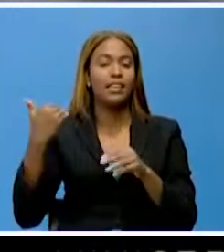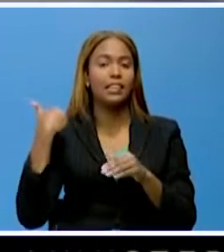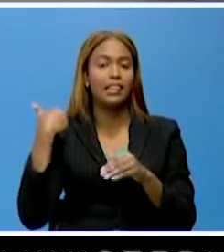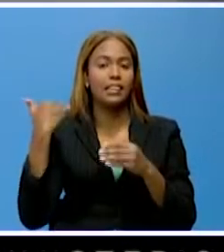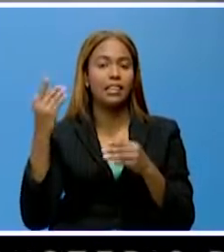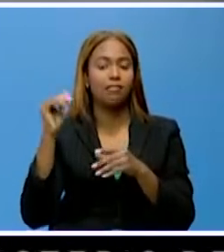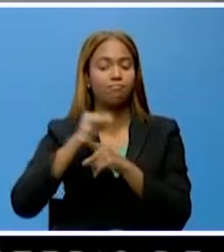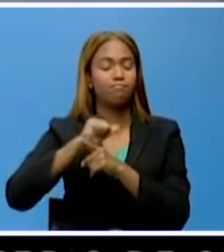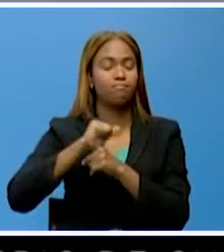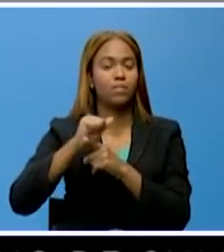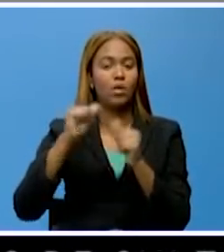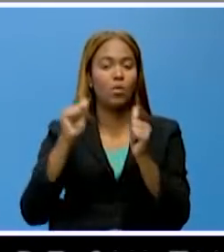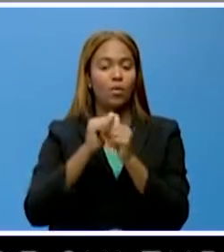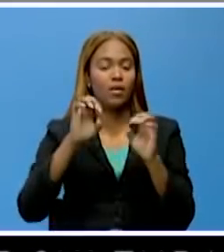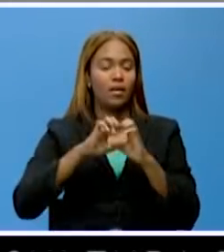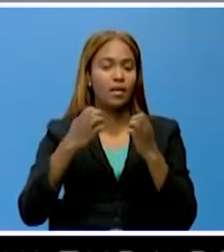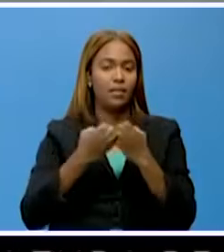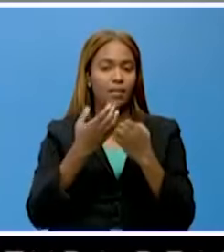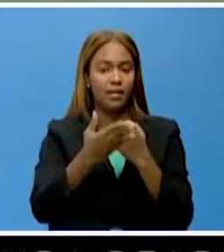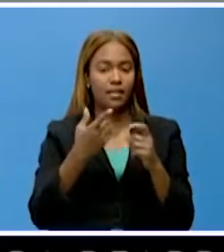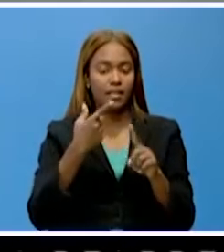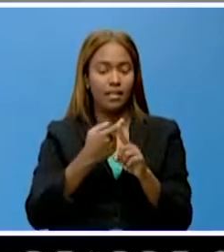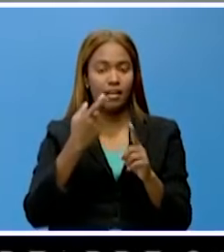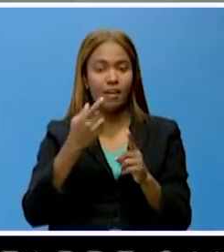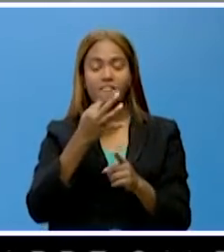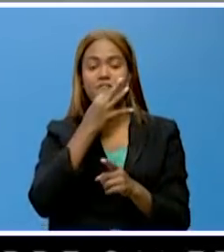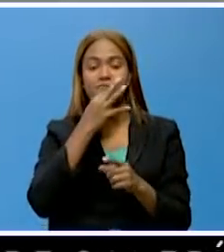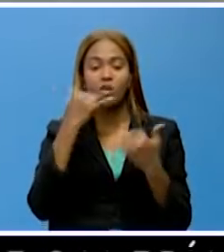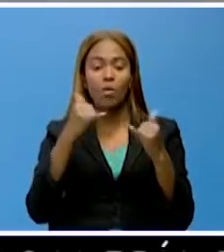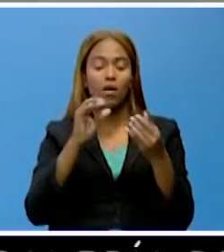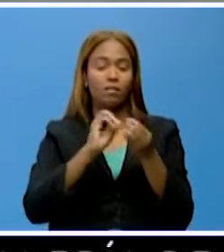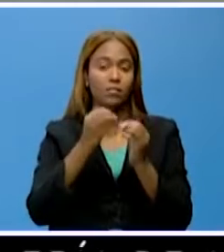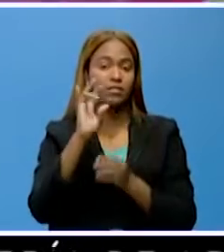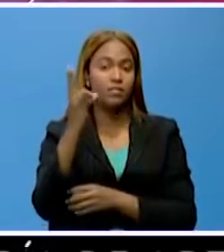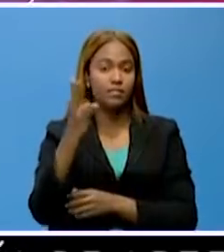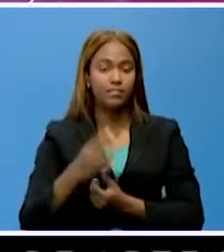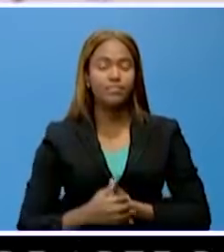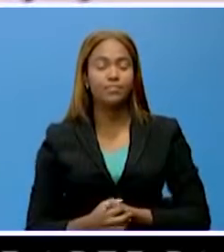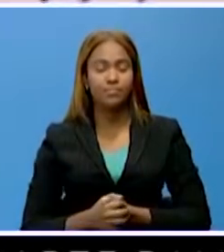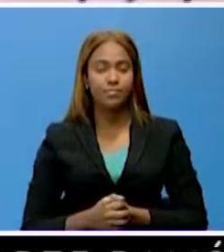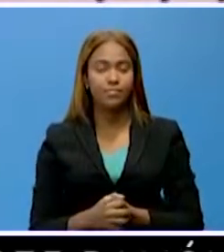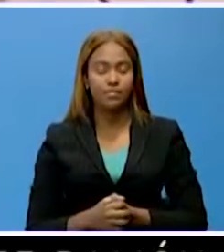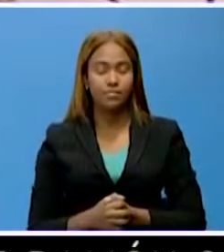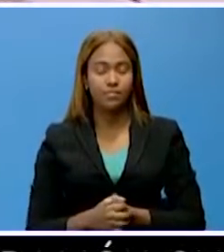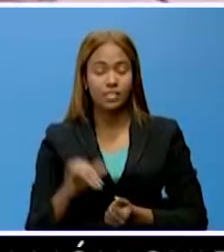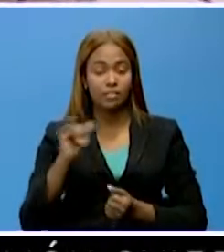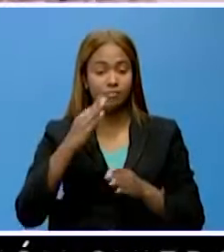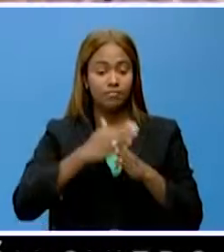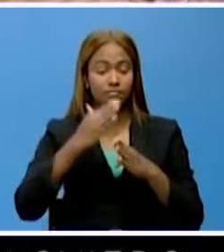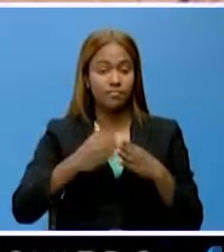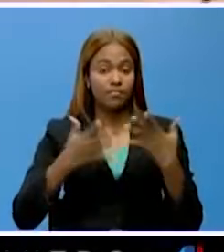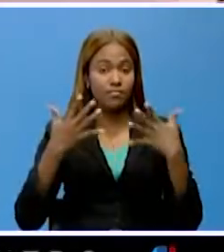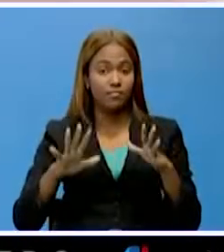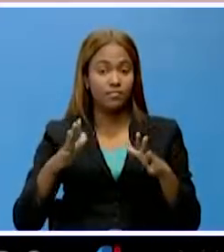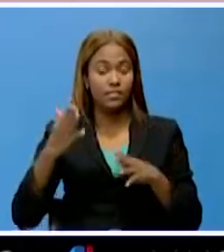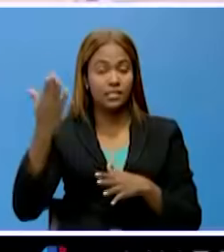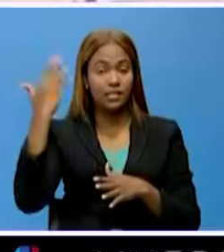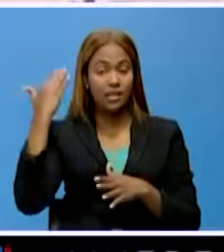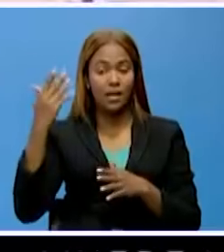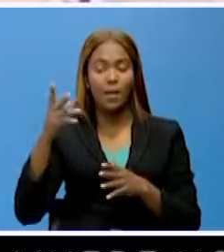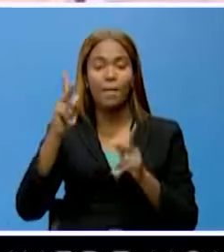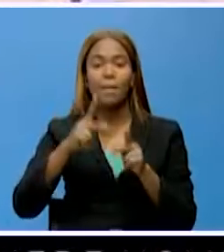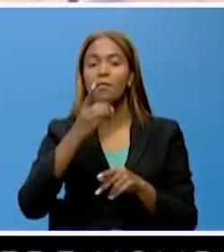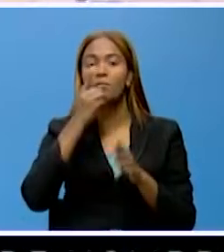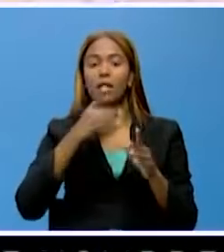encuentra entrenando con el equipo de cara a la séptima temporada. Y finalmente, el escolta dominicano